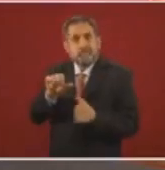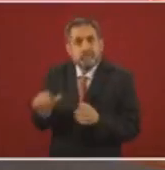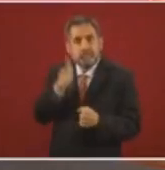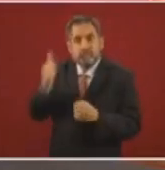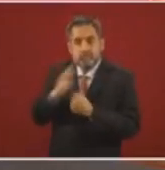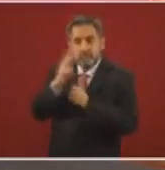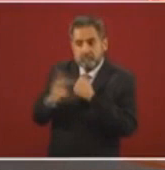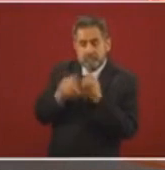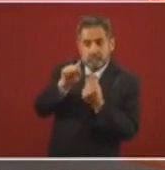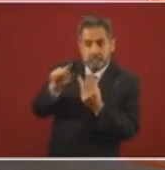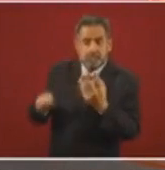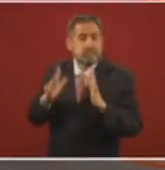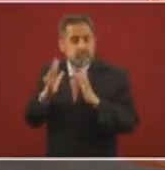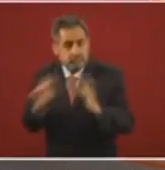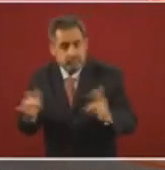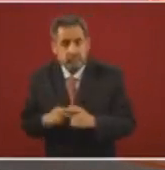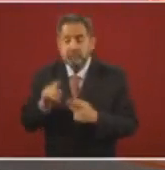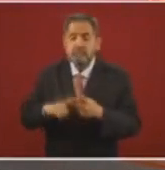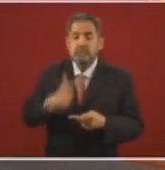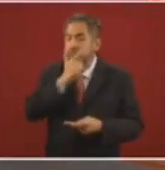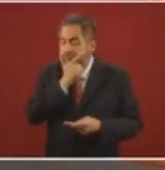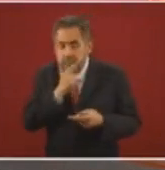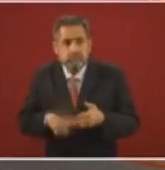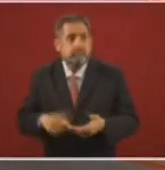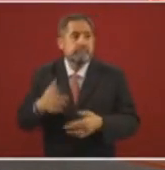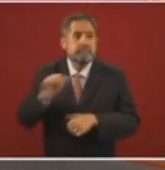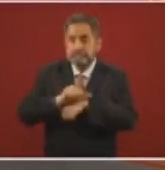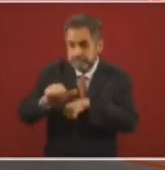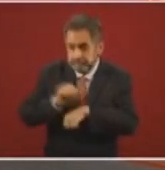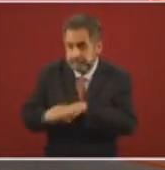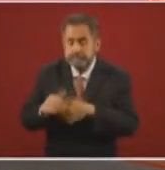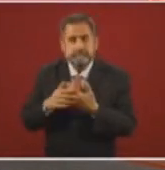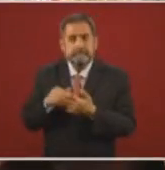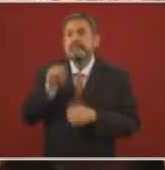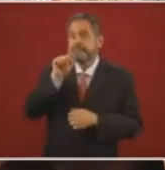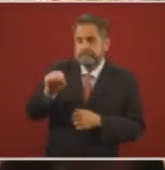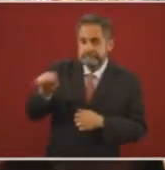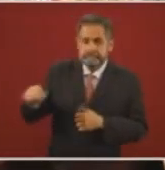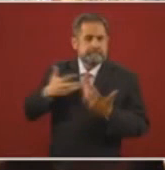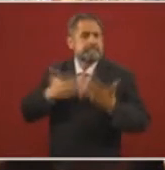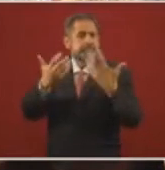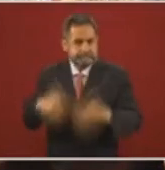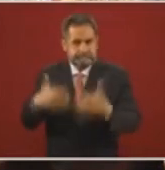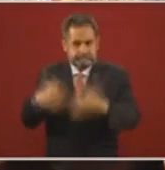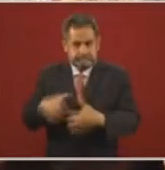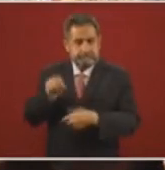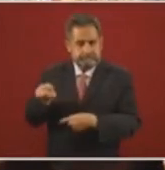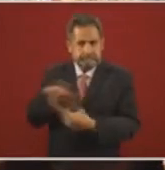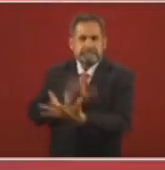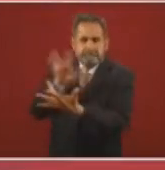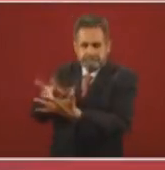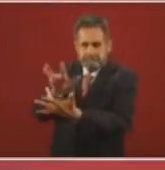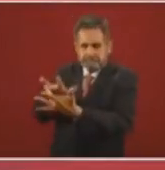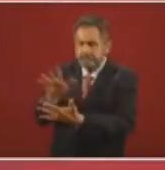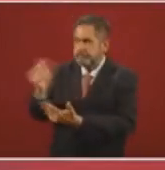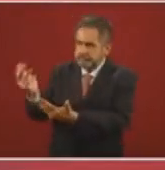países francia inglaterra argentina donde existen plantas productos de estos medicamentos y donde nos